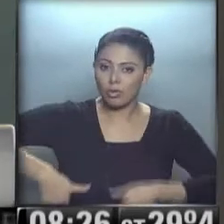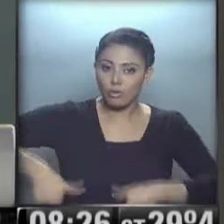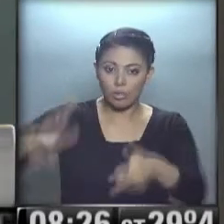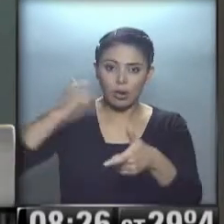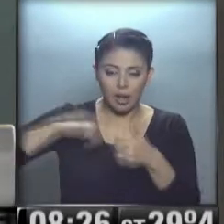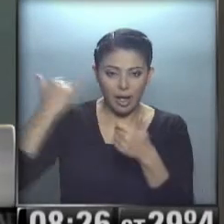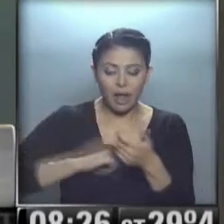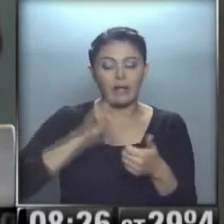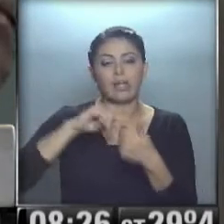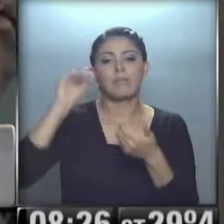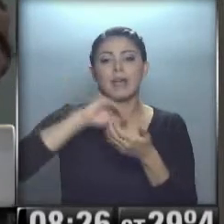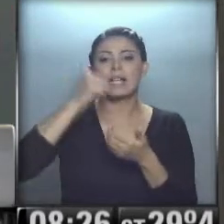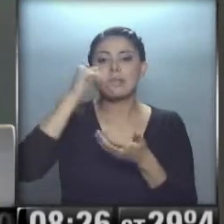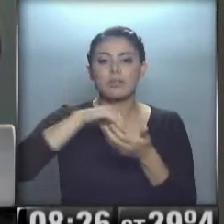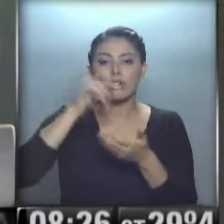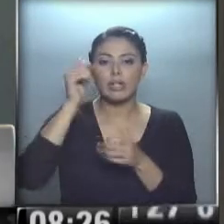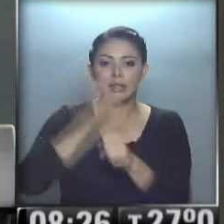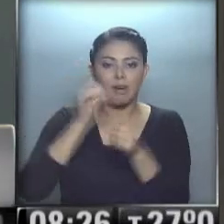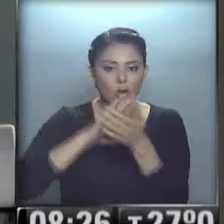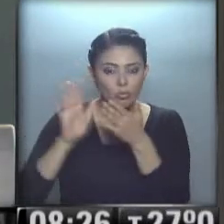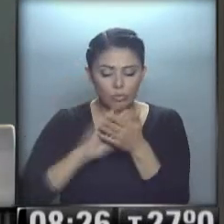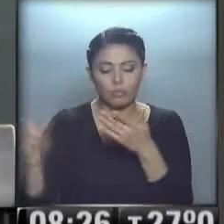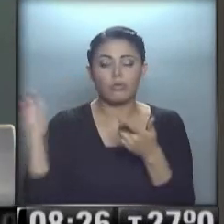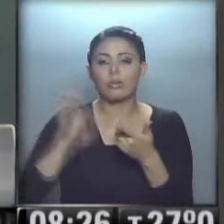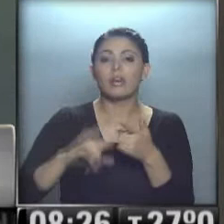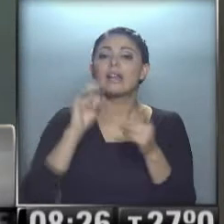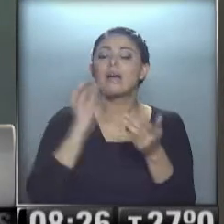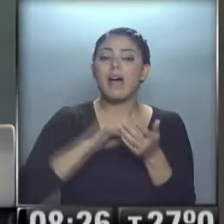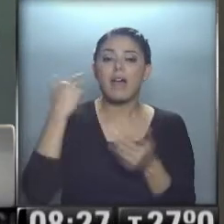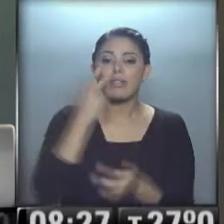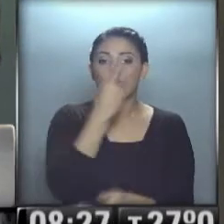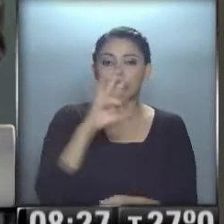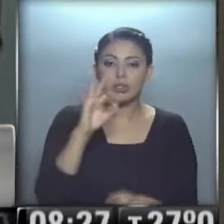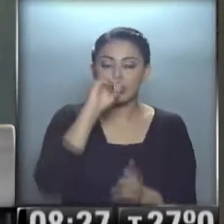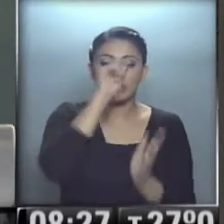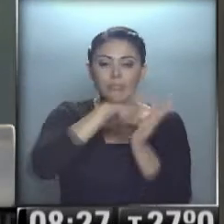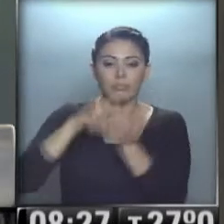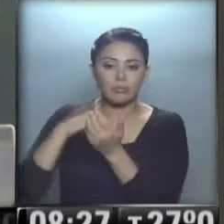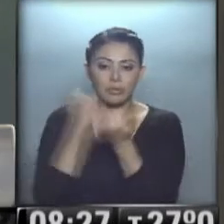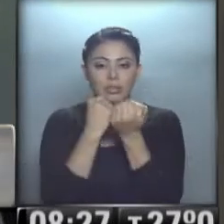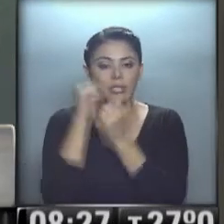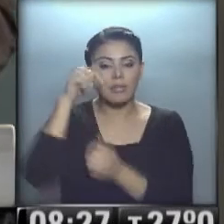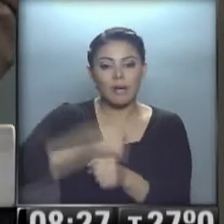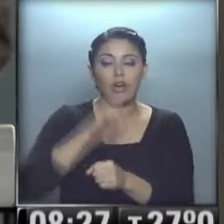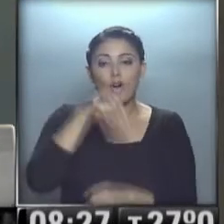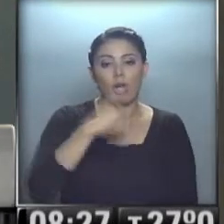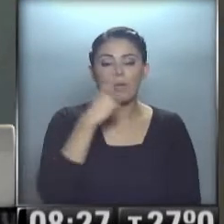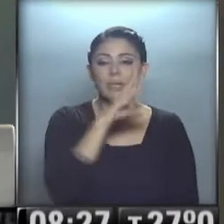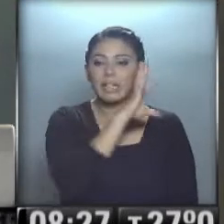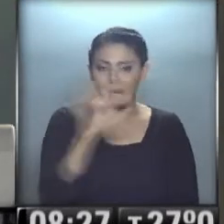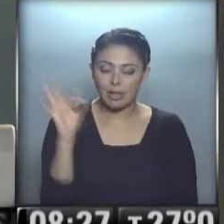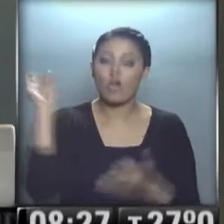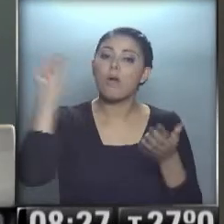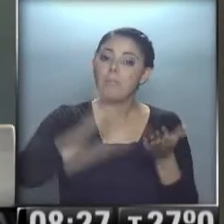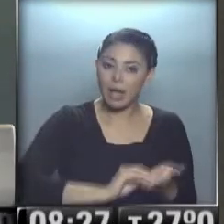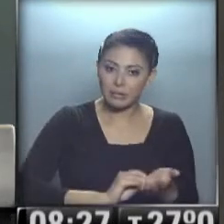sumamos 6 millones de puestos de trabajo, si sumamos efectivamente que habían 200 convenios colectivos de trabajo y hoy hay 1.500, y si sumamos